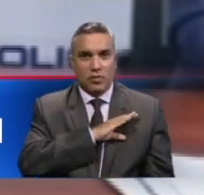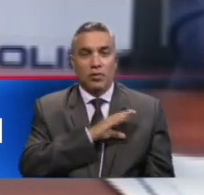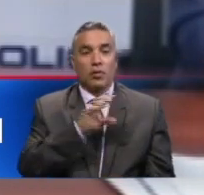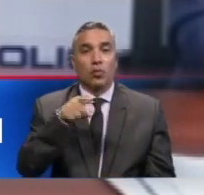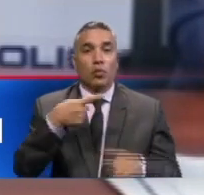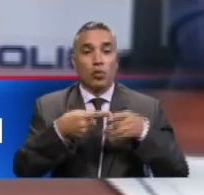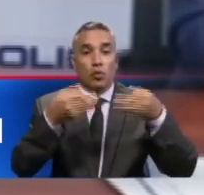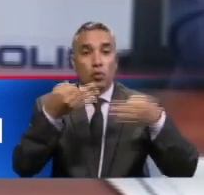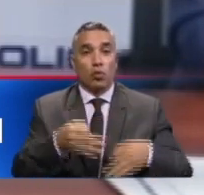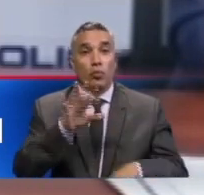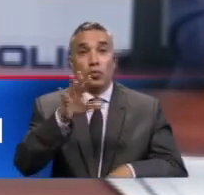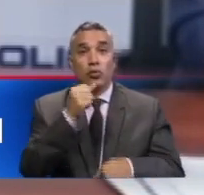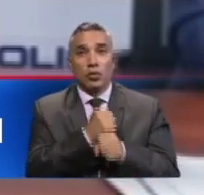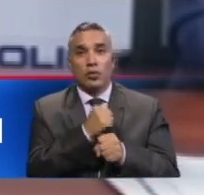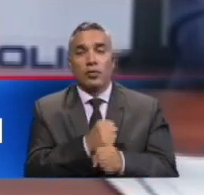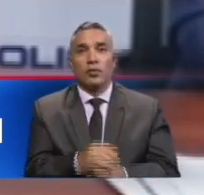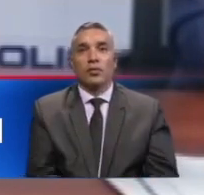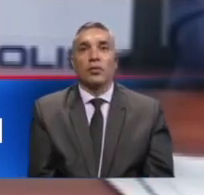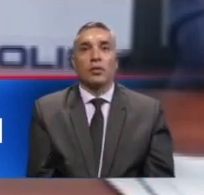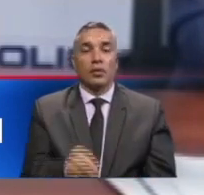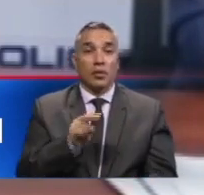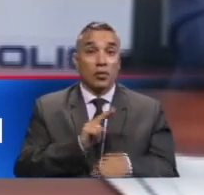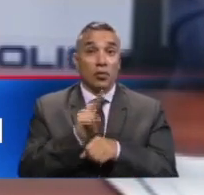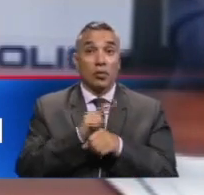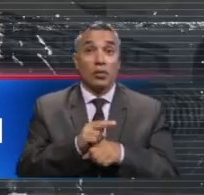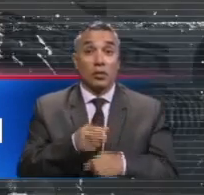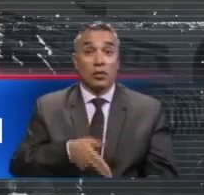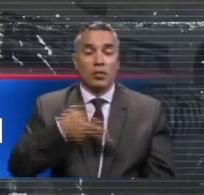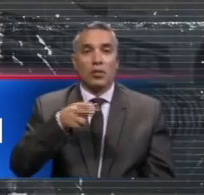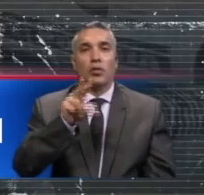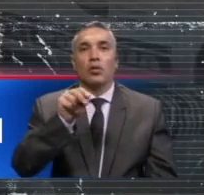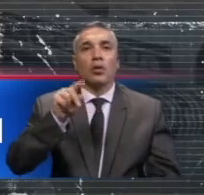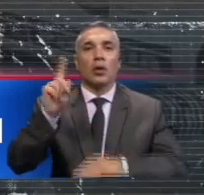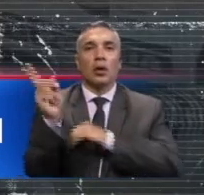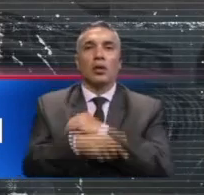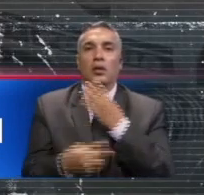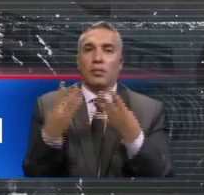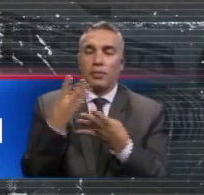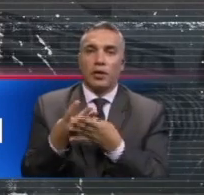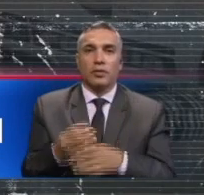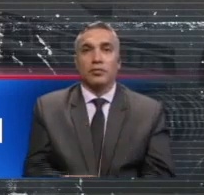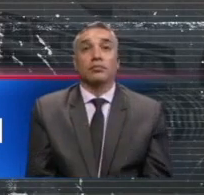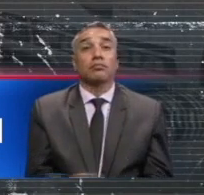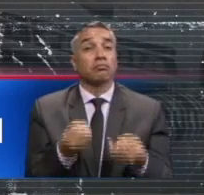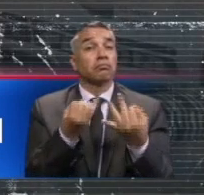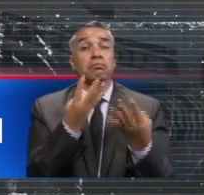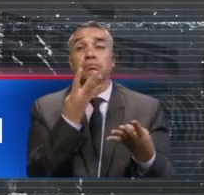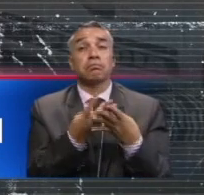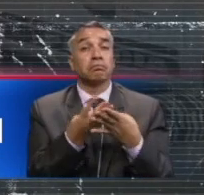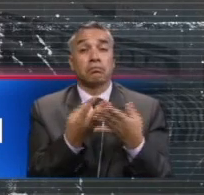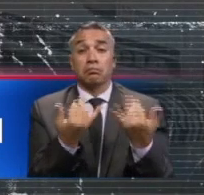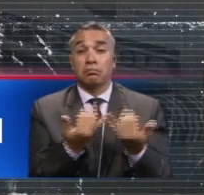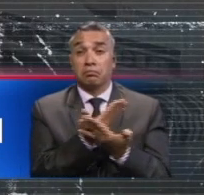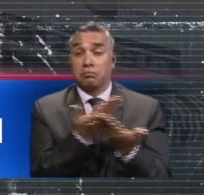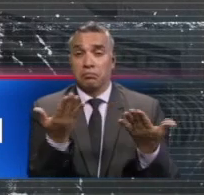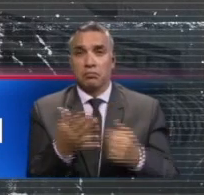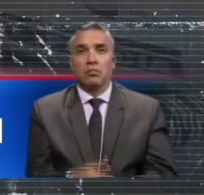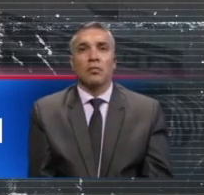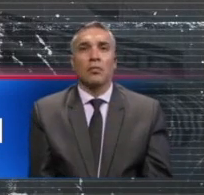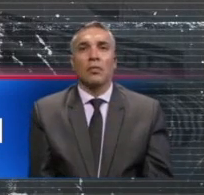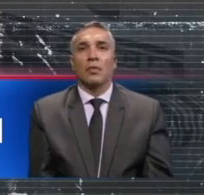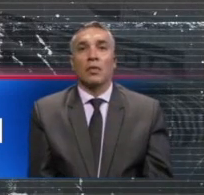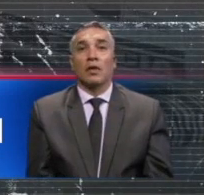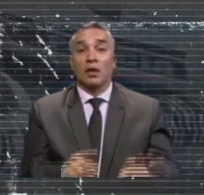deber tienen que usar el arma no sean judicializados. Finalmente, del total de los aprehendidos en este estado de excepción,